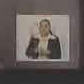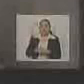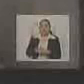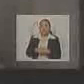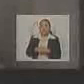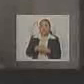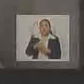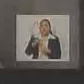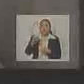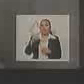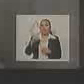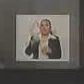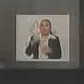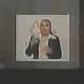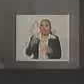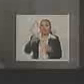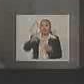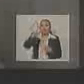e intervenir también